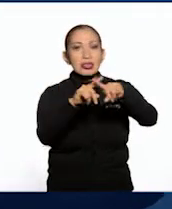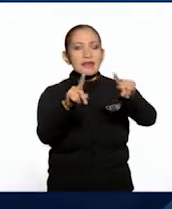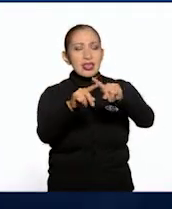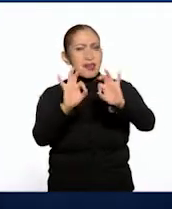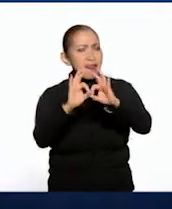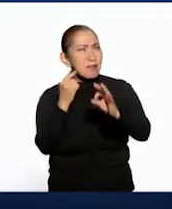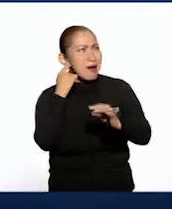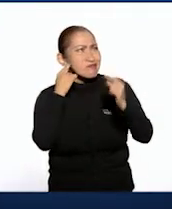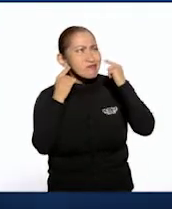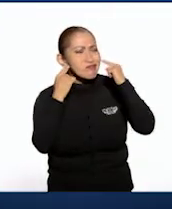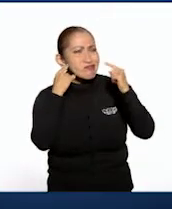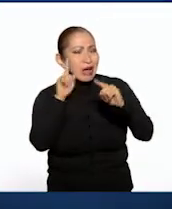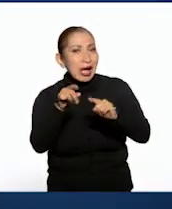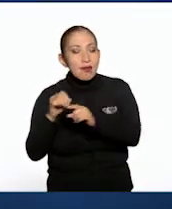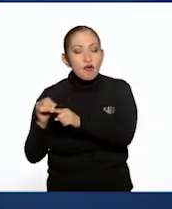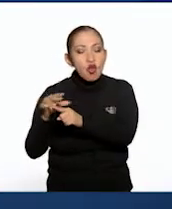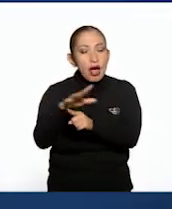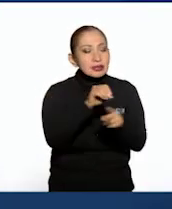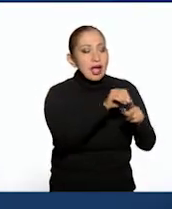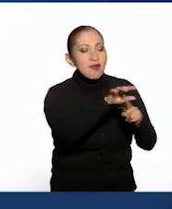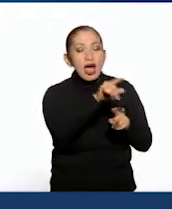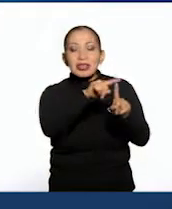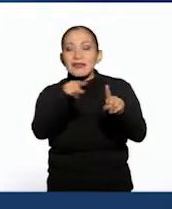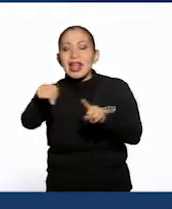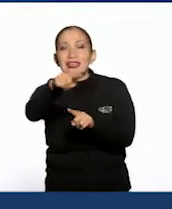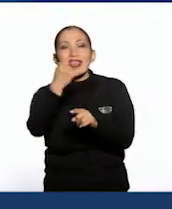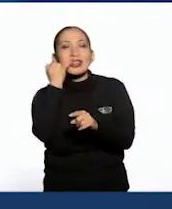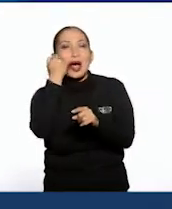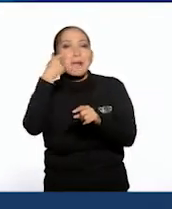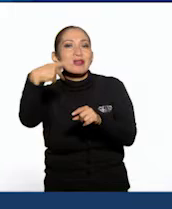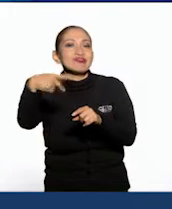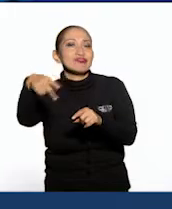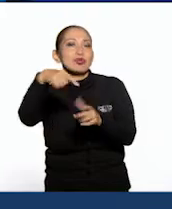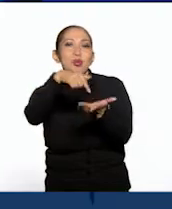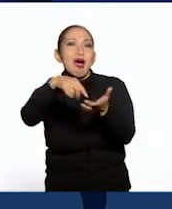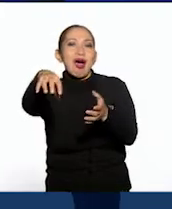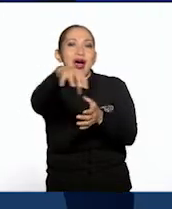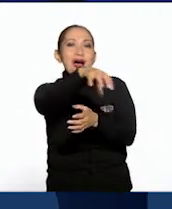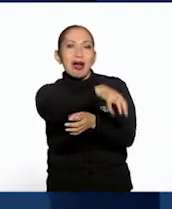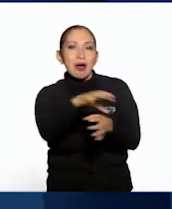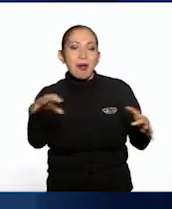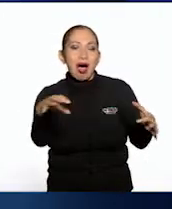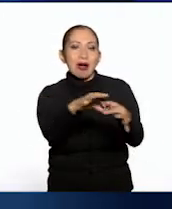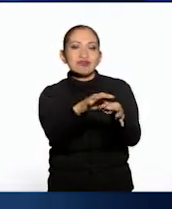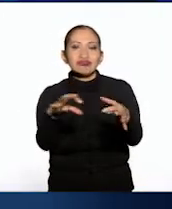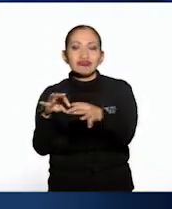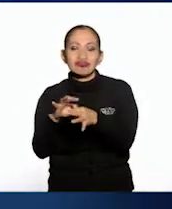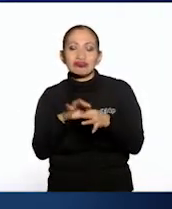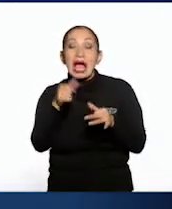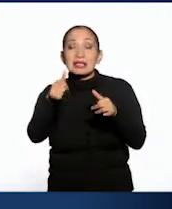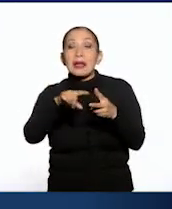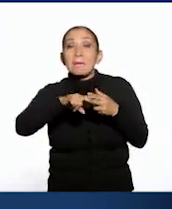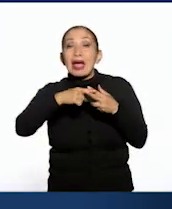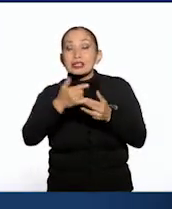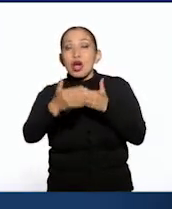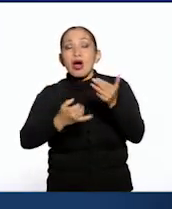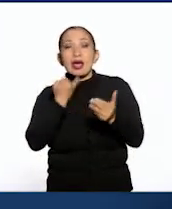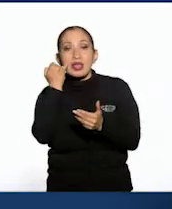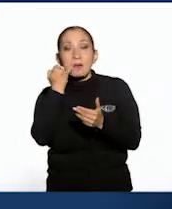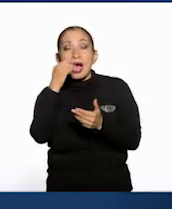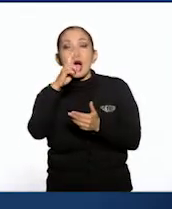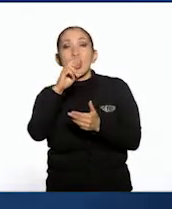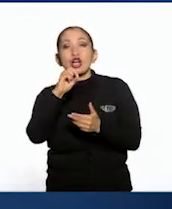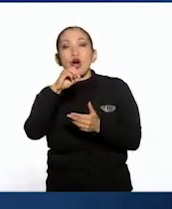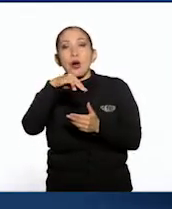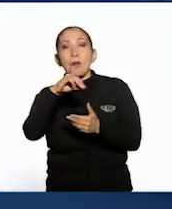otro y recibió la influencia de las diferentes lenguas de las provincias. Este fue el origen de las lenguas